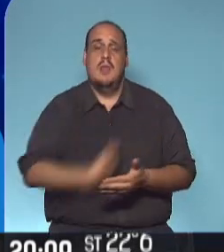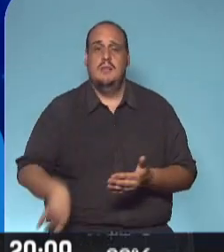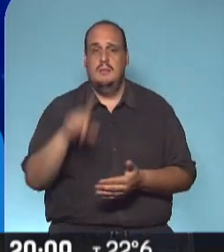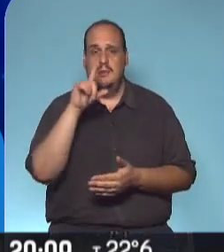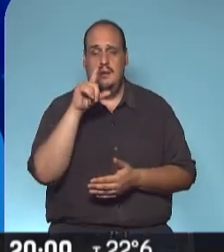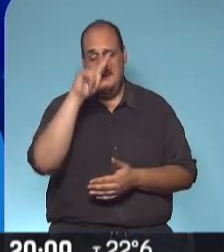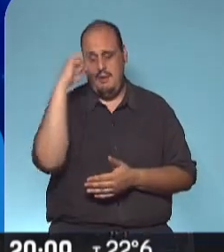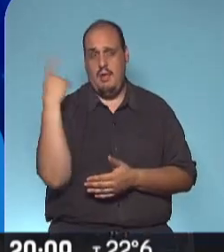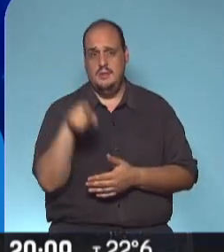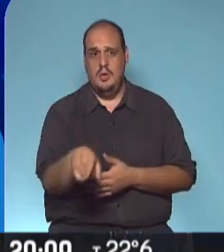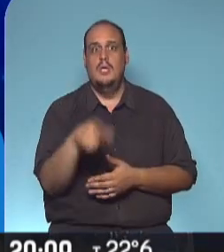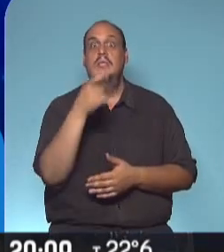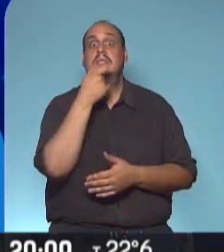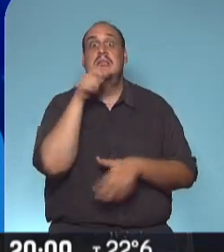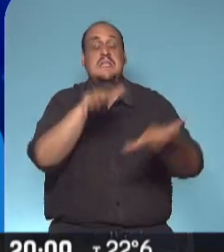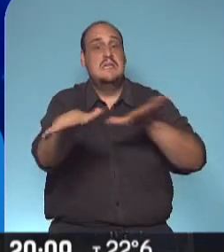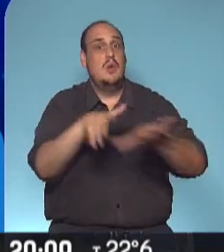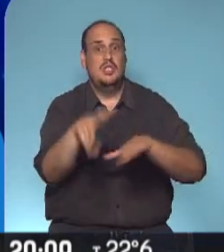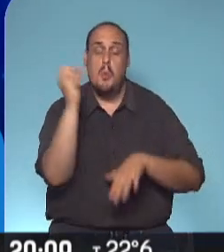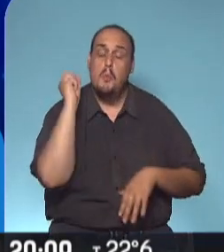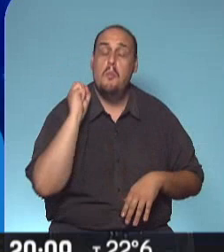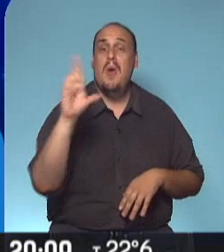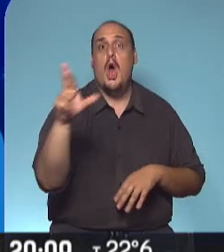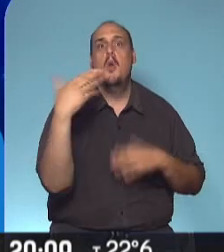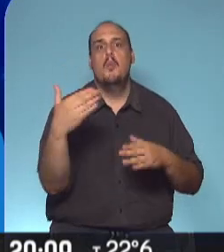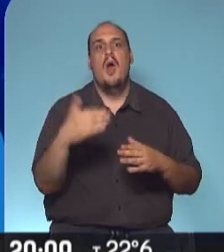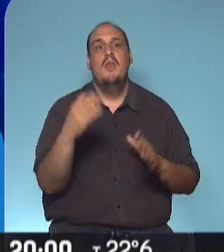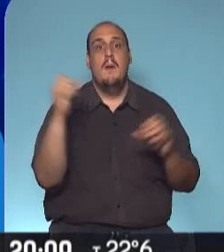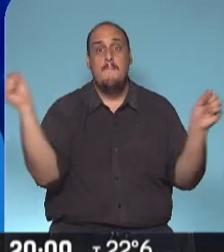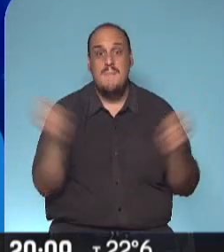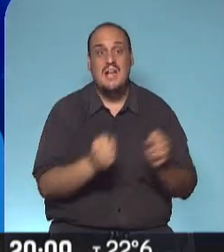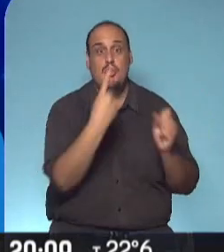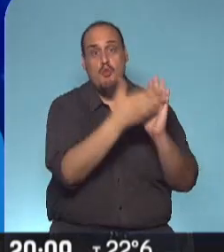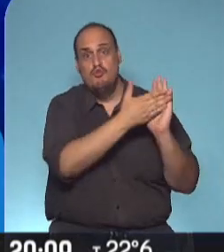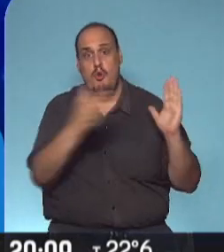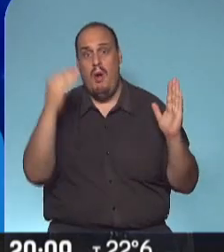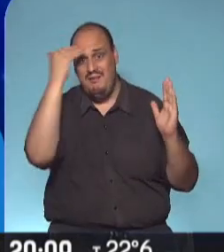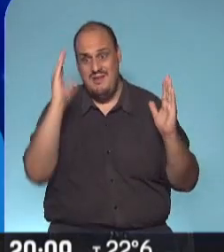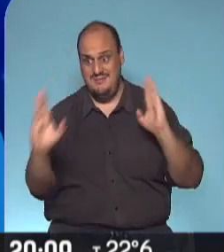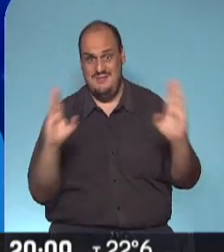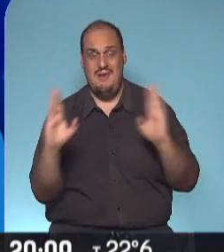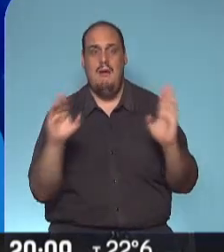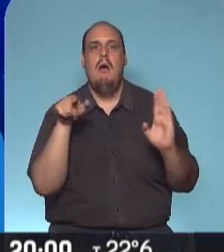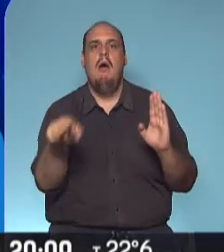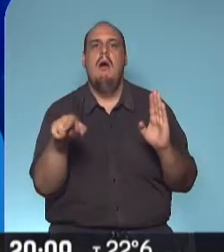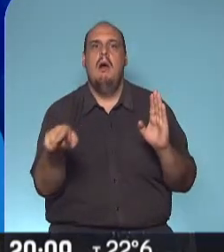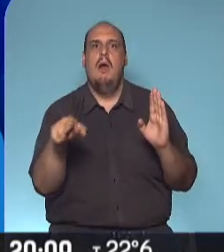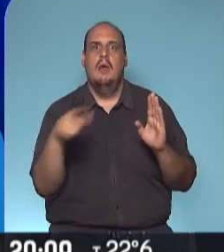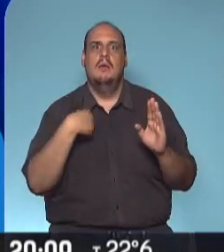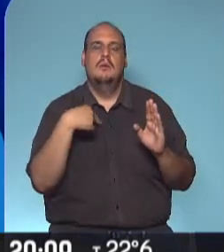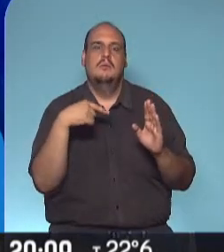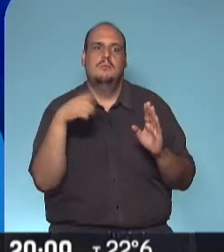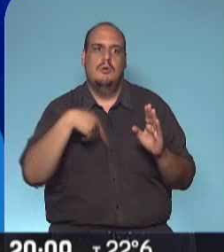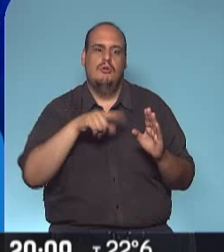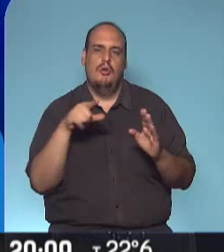diga que el pico puede estar dado en la primera quincena de mayo ya es entre líneas hay que leer la extensión